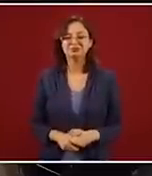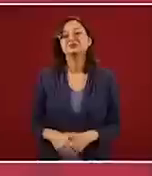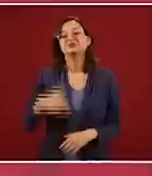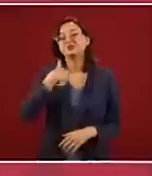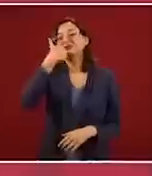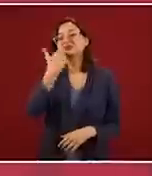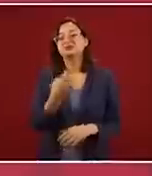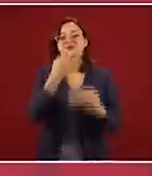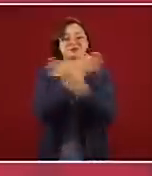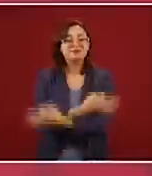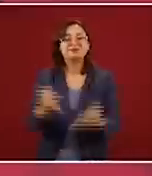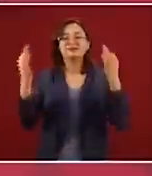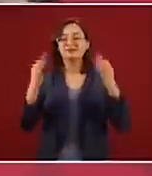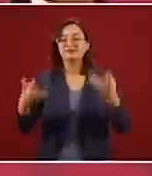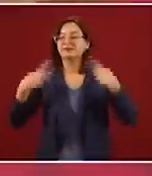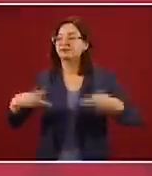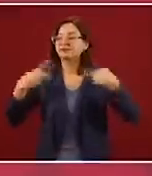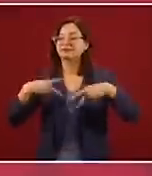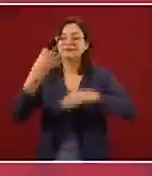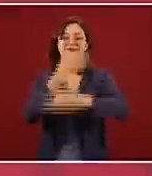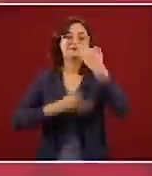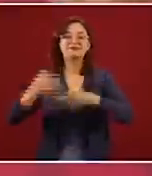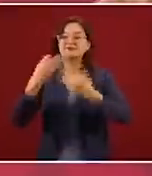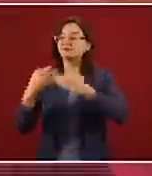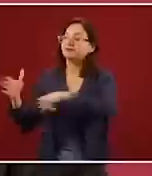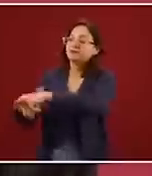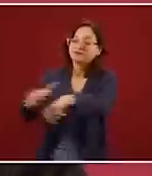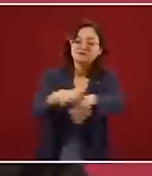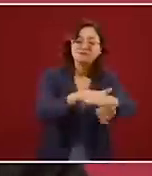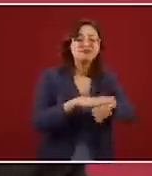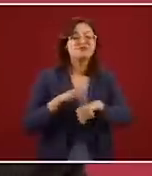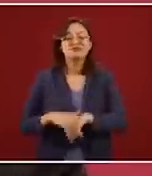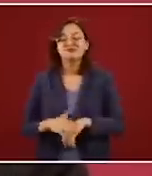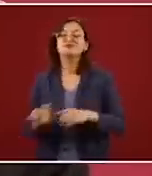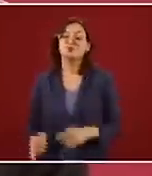pueblo, de que esto que lo podemos hacer, porque la gente